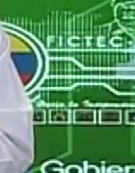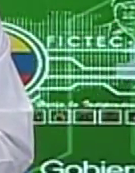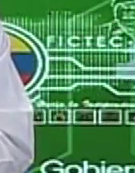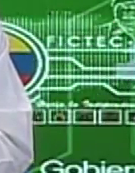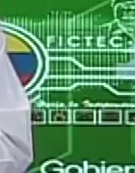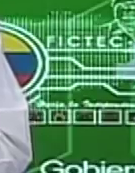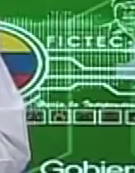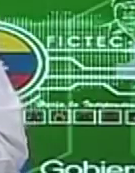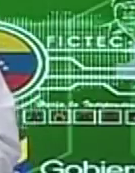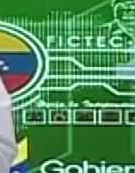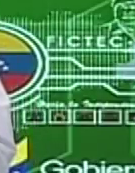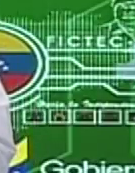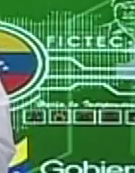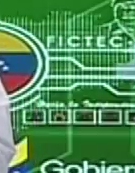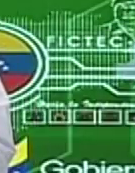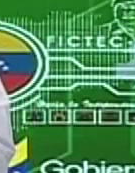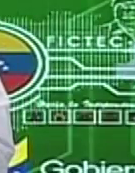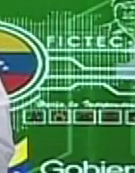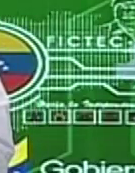nacional,